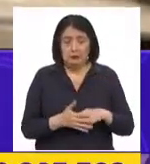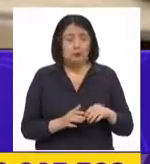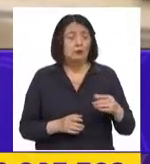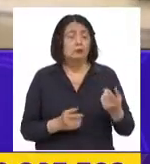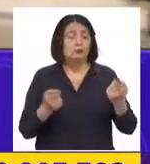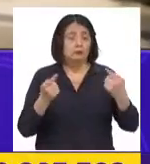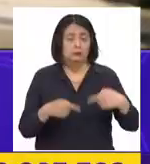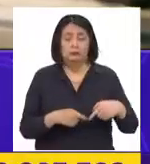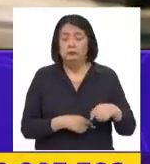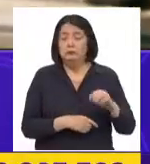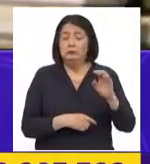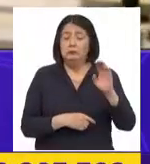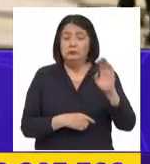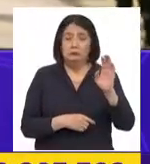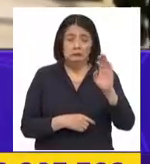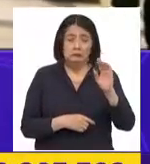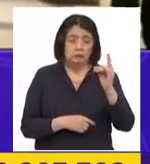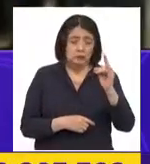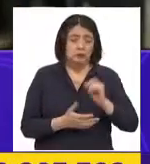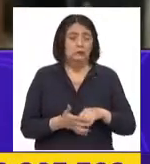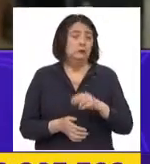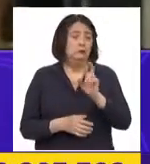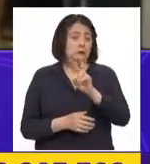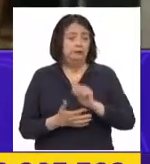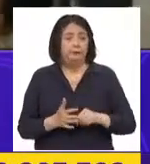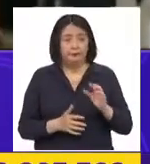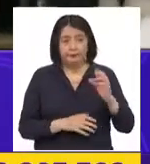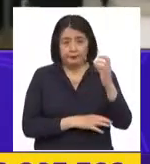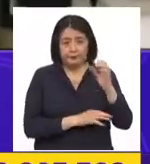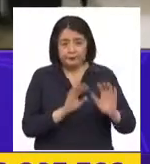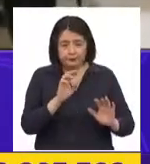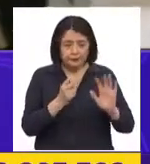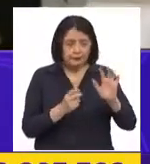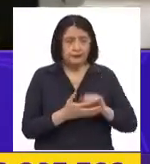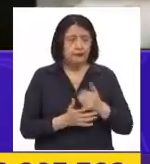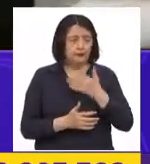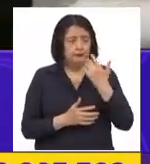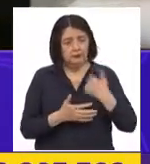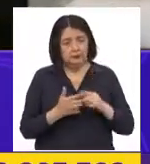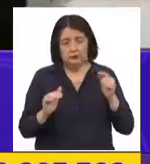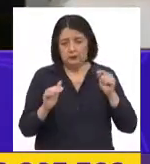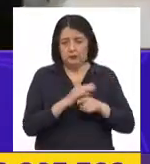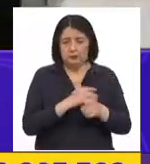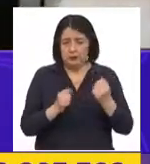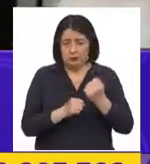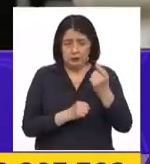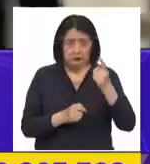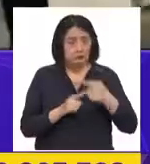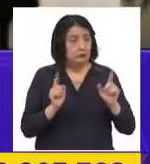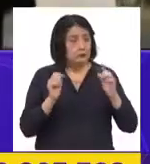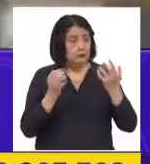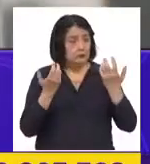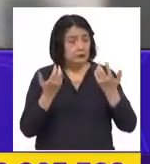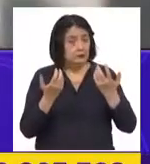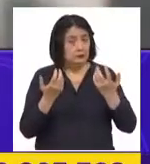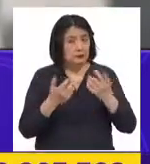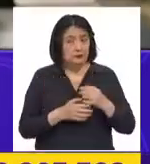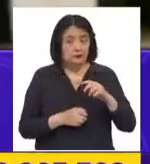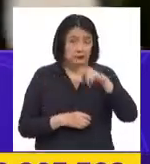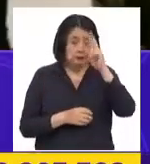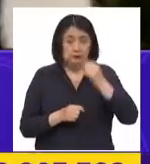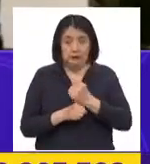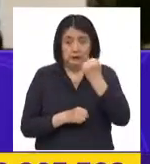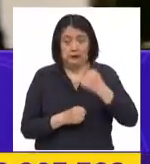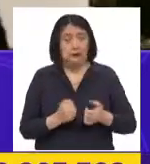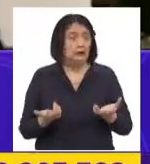Bolivia y Venezuela. Pero Colombia tiene 17 puntos con mejor diferencia de goles que nosotros, pero de perder entre nosotros y